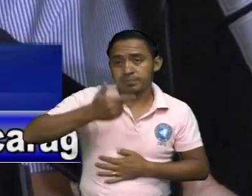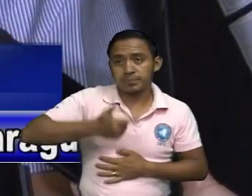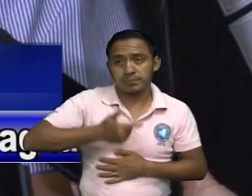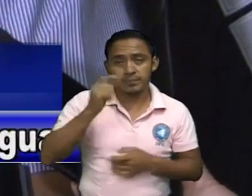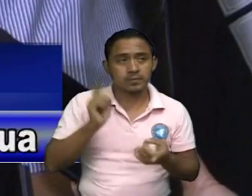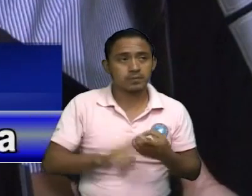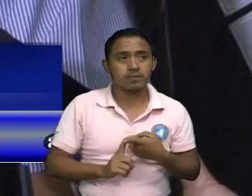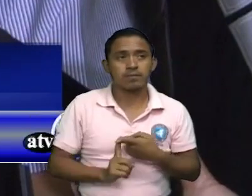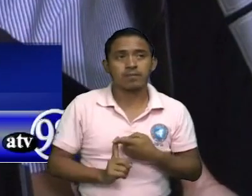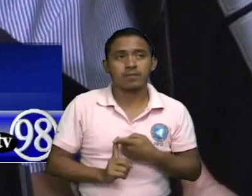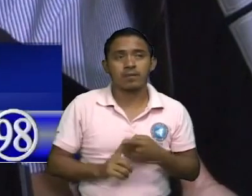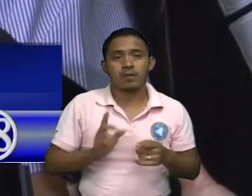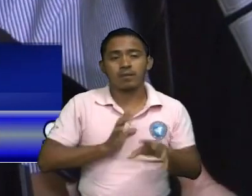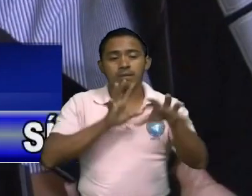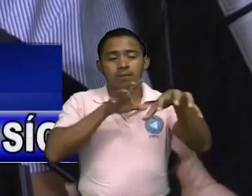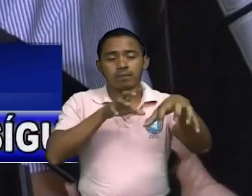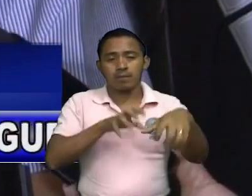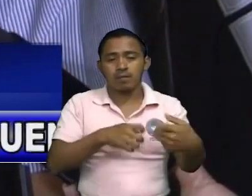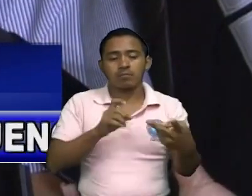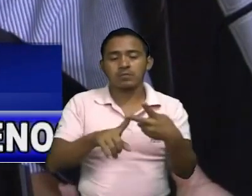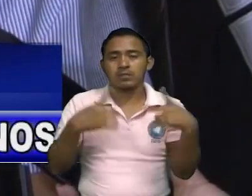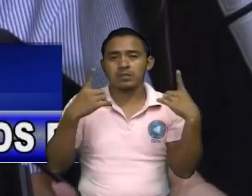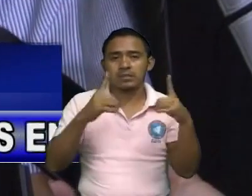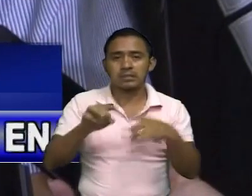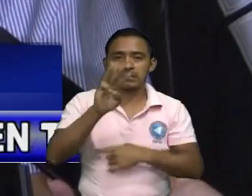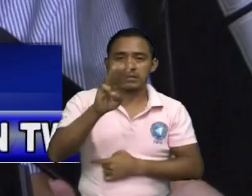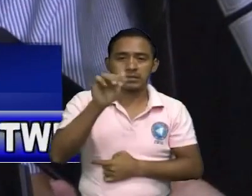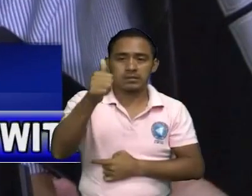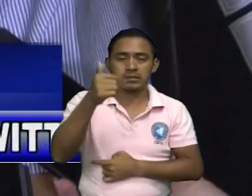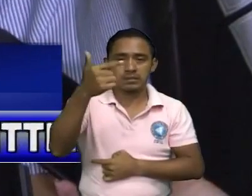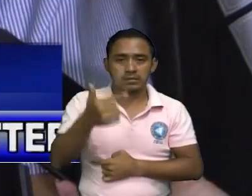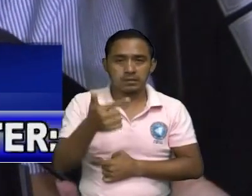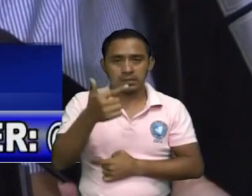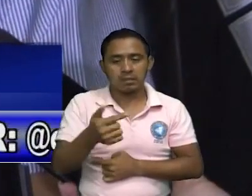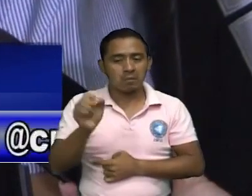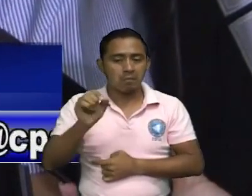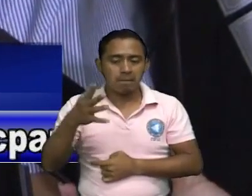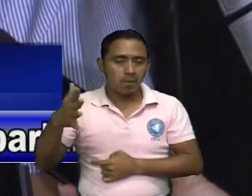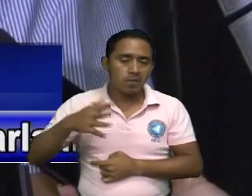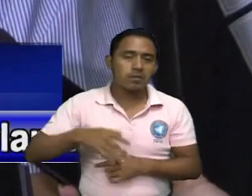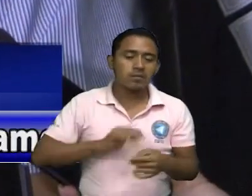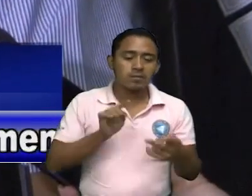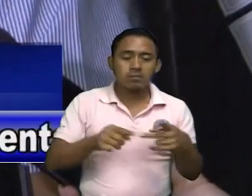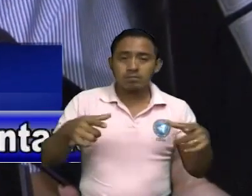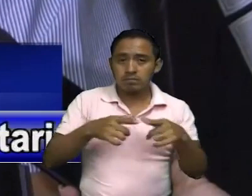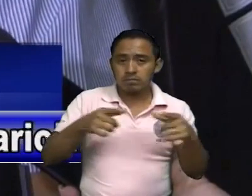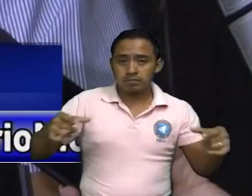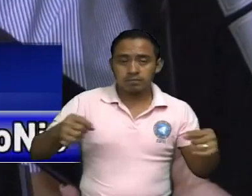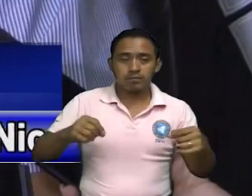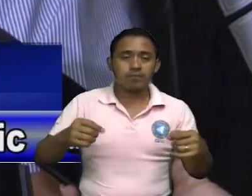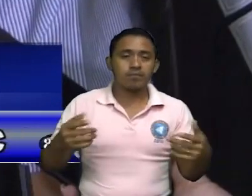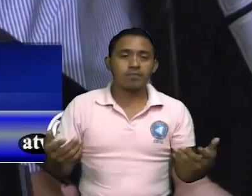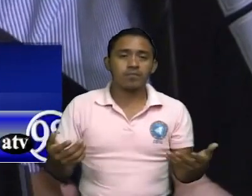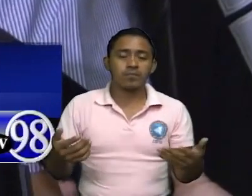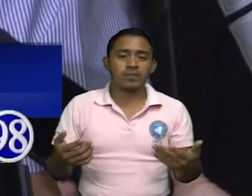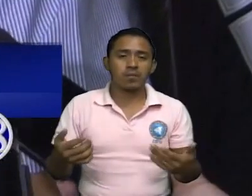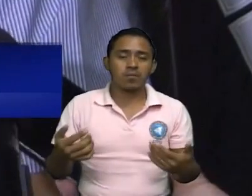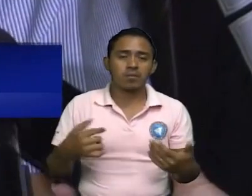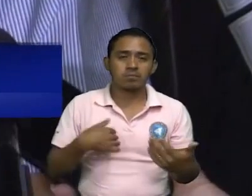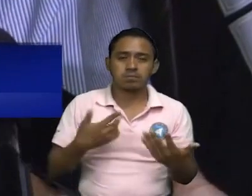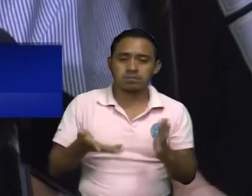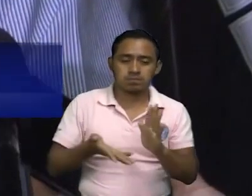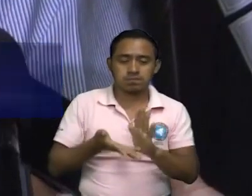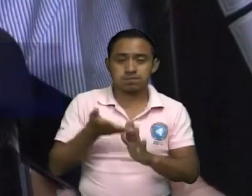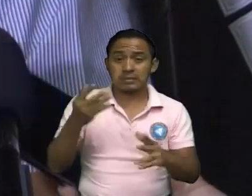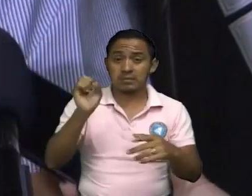en León y Chinandega a 36 grados y décimas. Acá en Managua hemos tenido temperaturas este